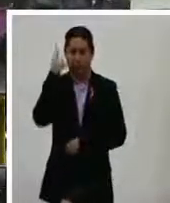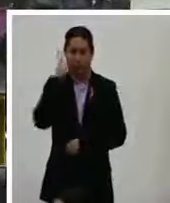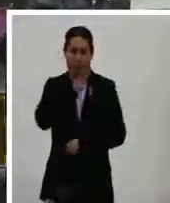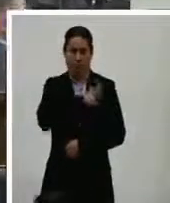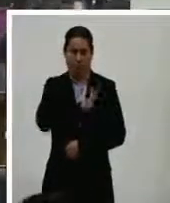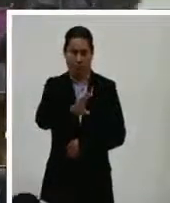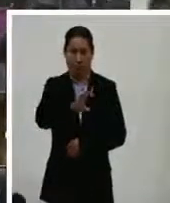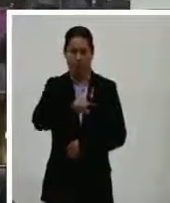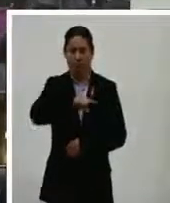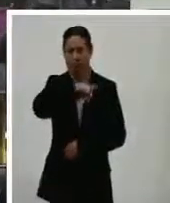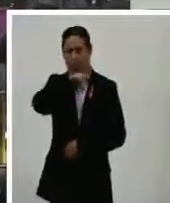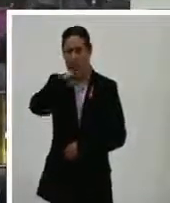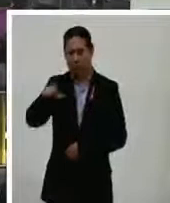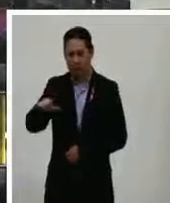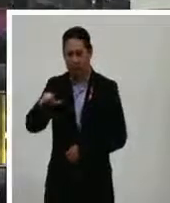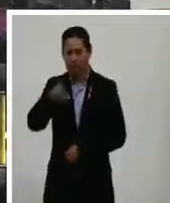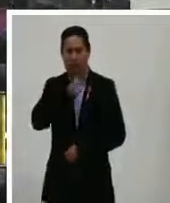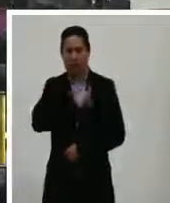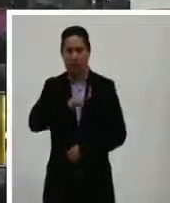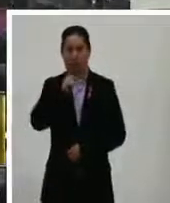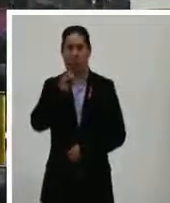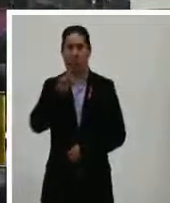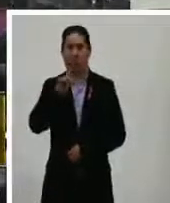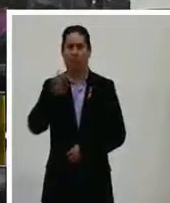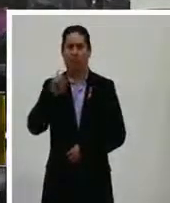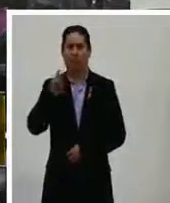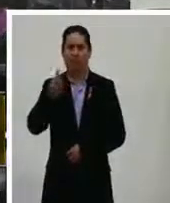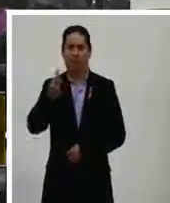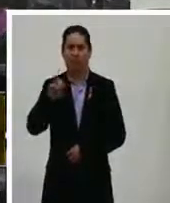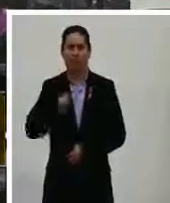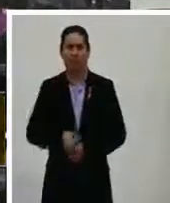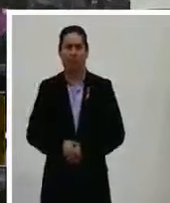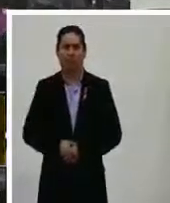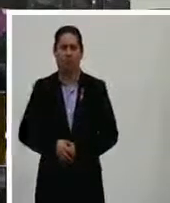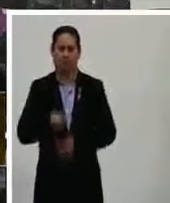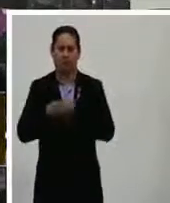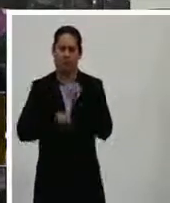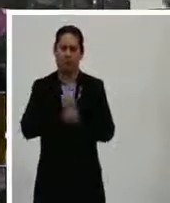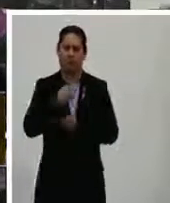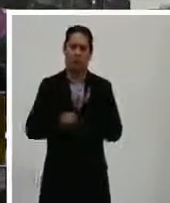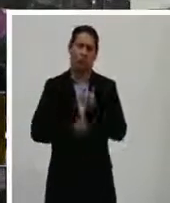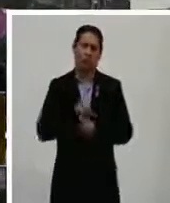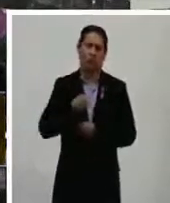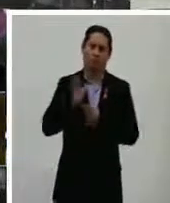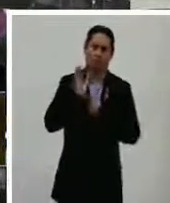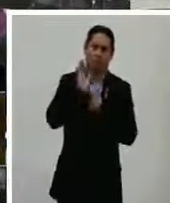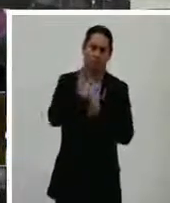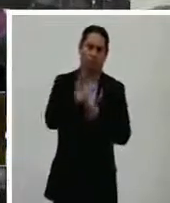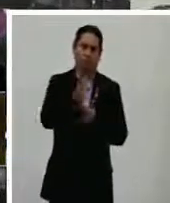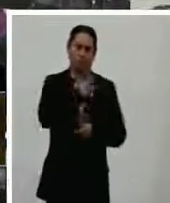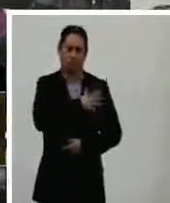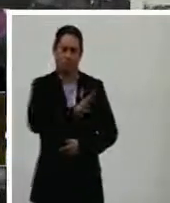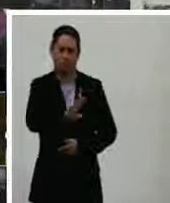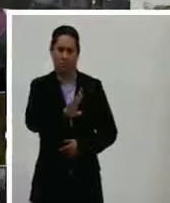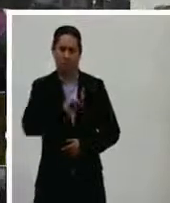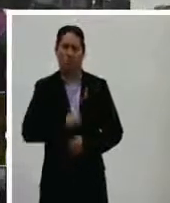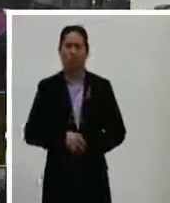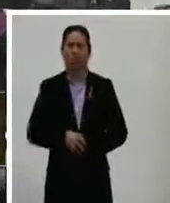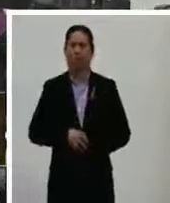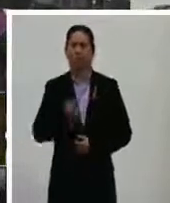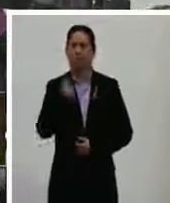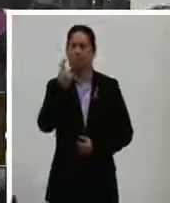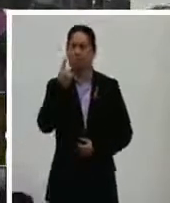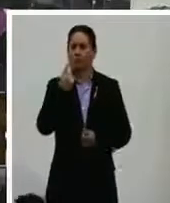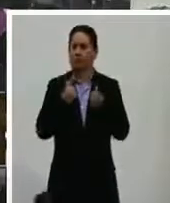y posteriormente en lo particular esta discusión el dictamen presentado en lo general si